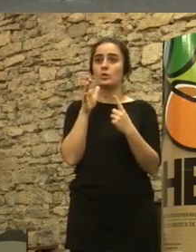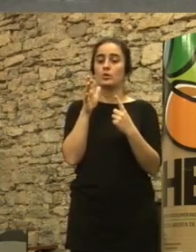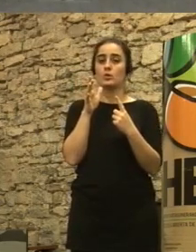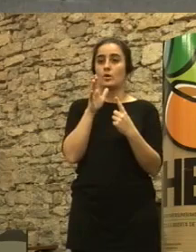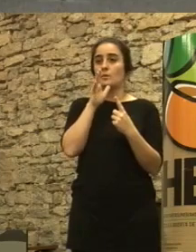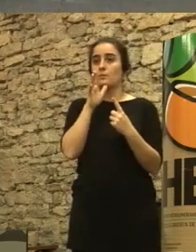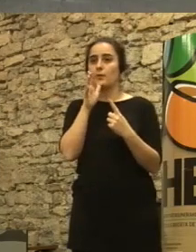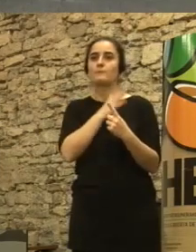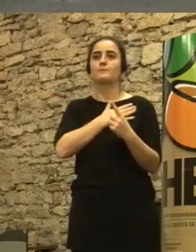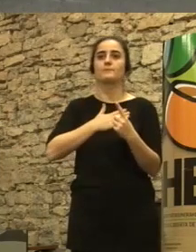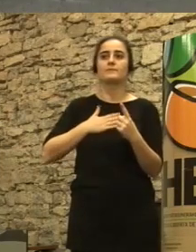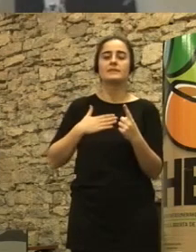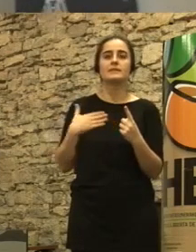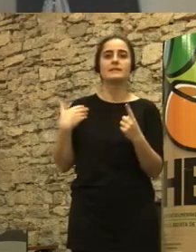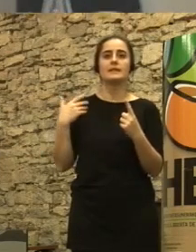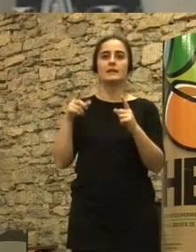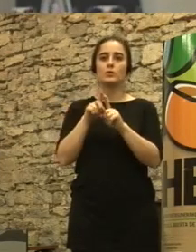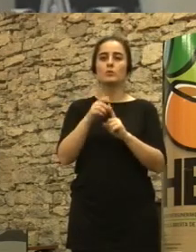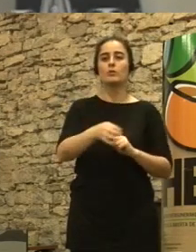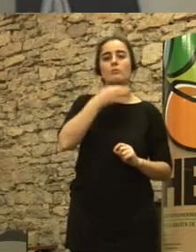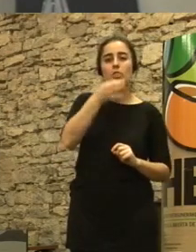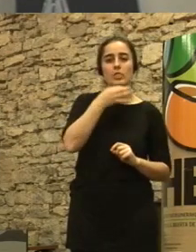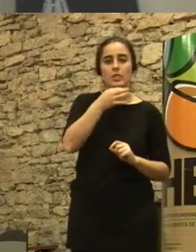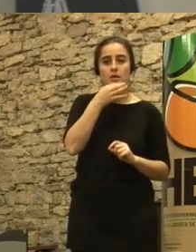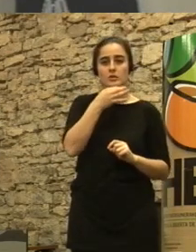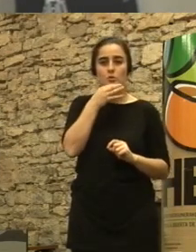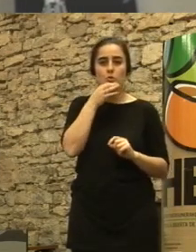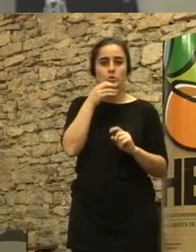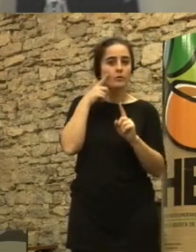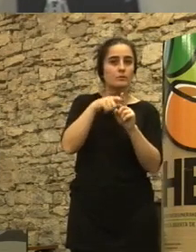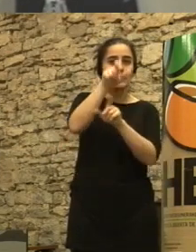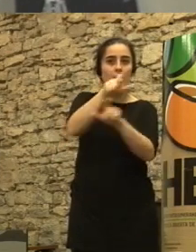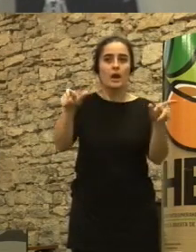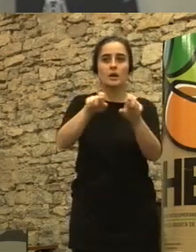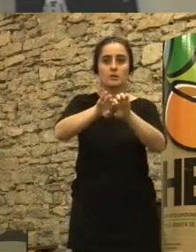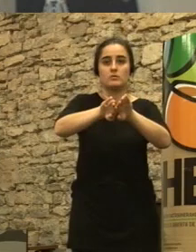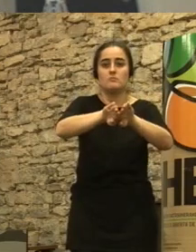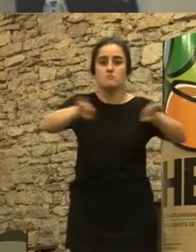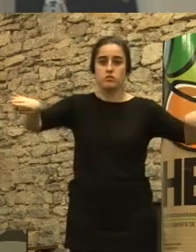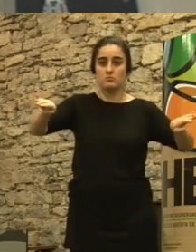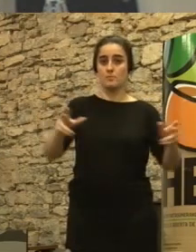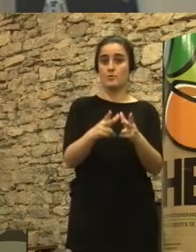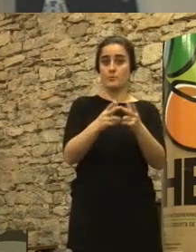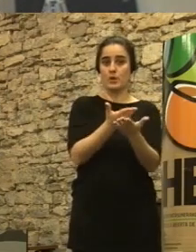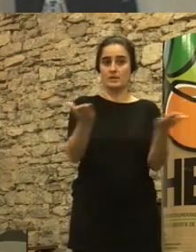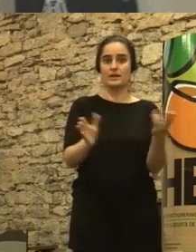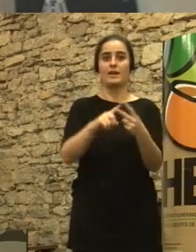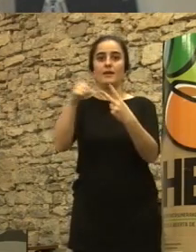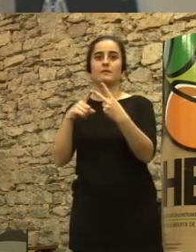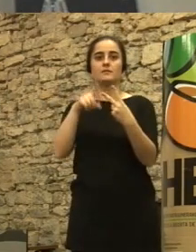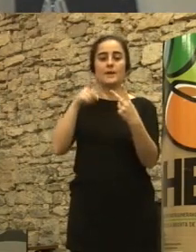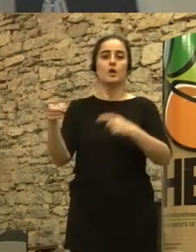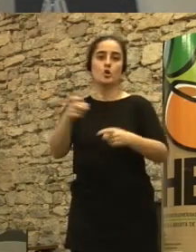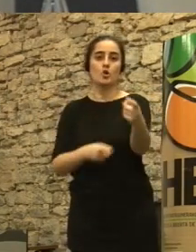polarización, es decir, fomentar un discurso divisivo y populista. Y dos, comercio, puro y duro, porque cada vez que